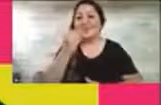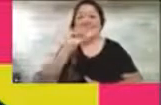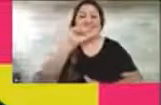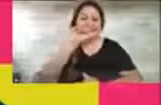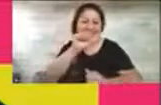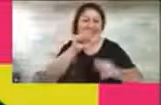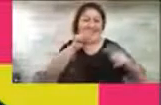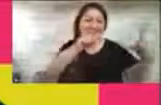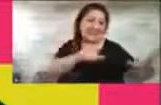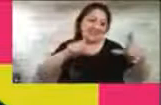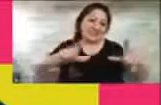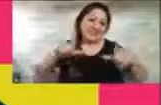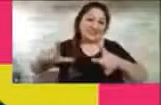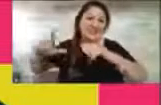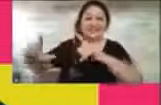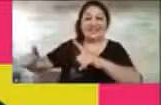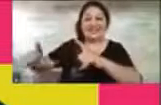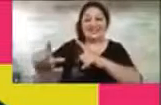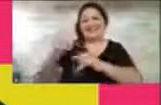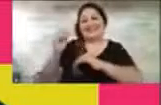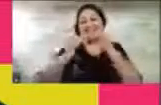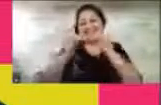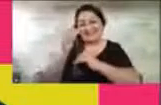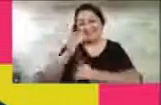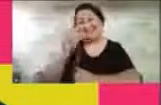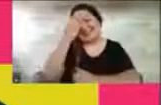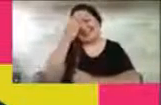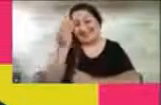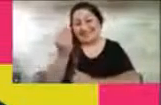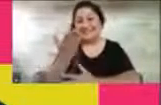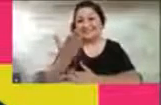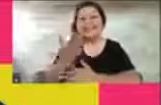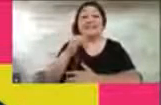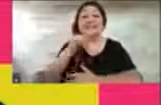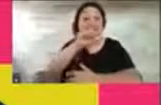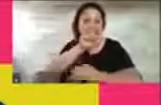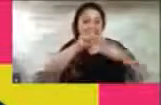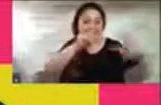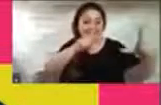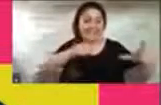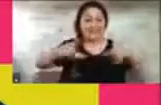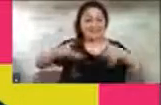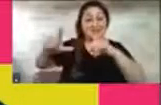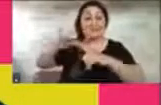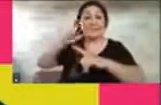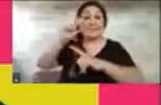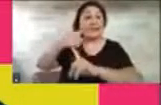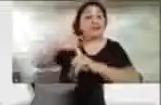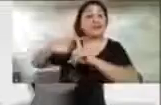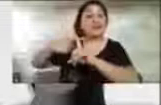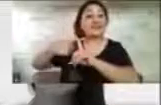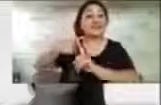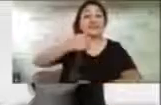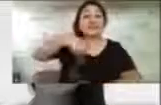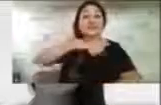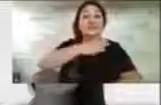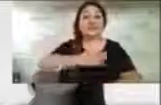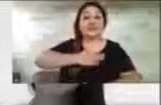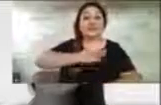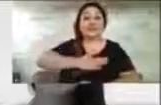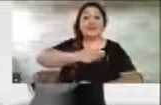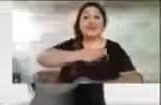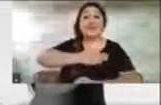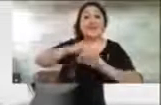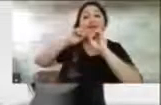disculpen de repente pasa eso seis secciones pero además lo que queremos es educar